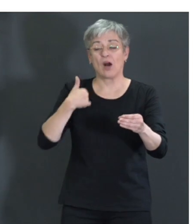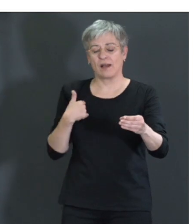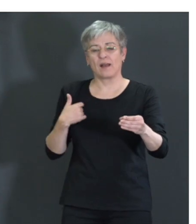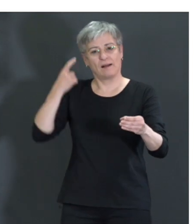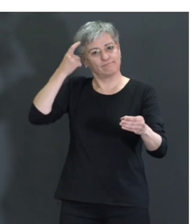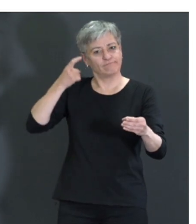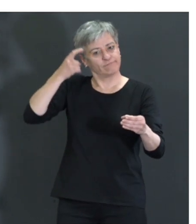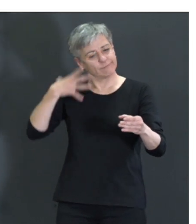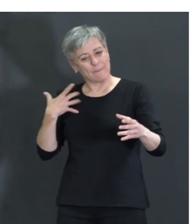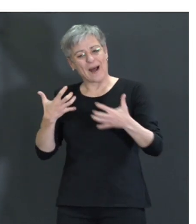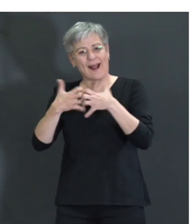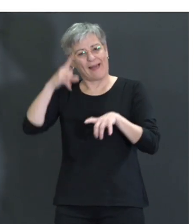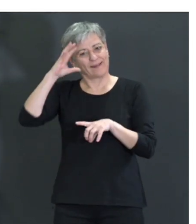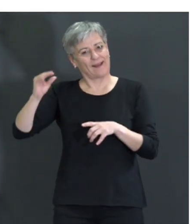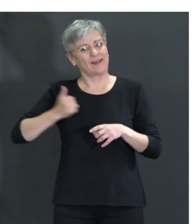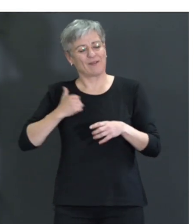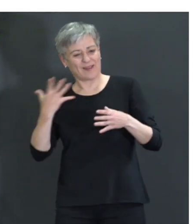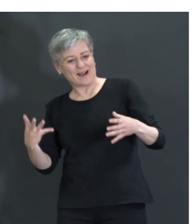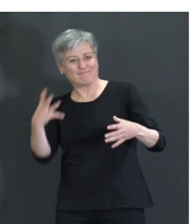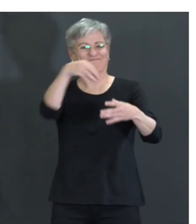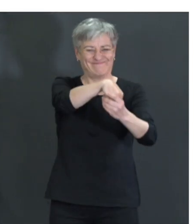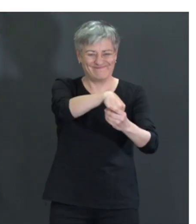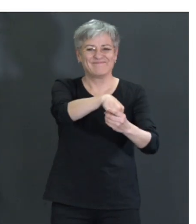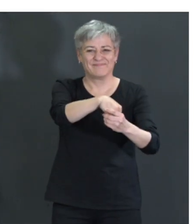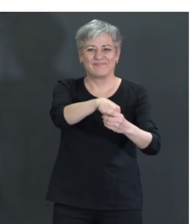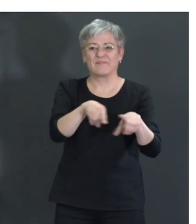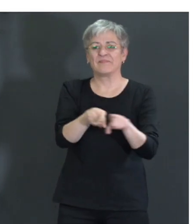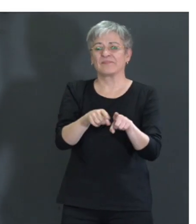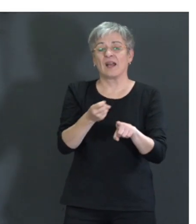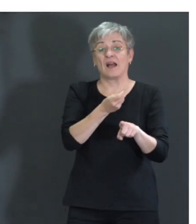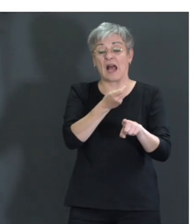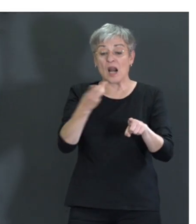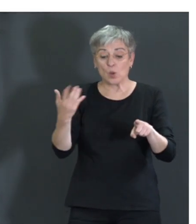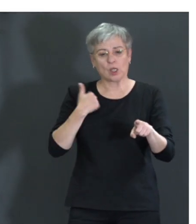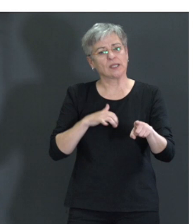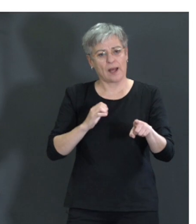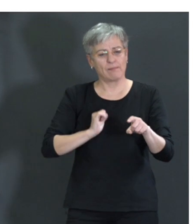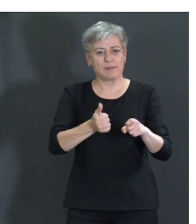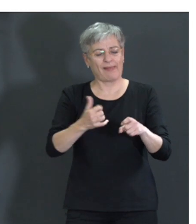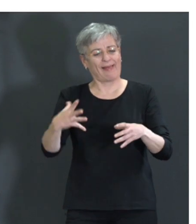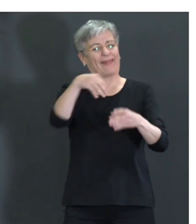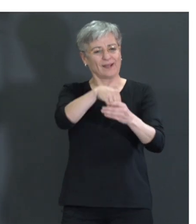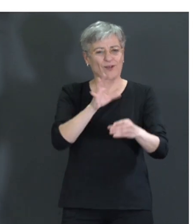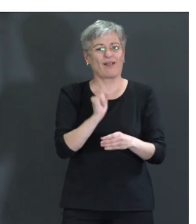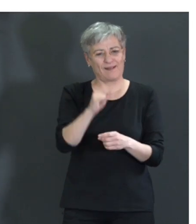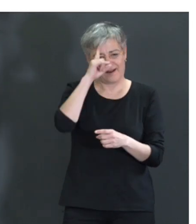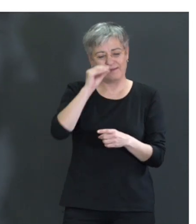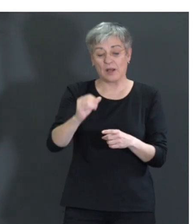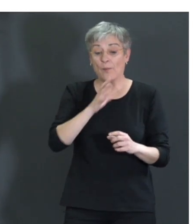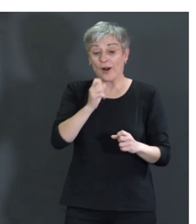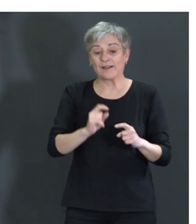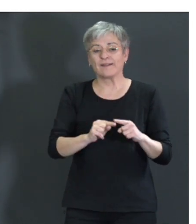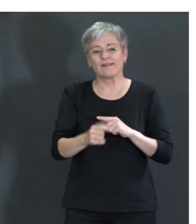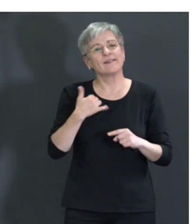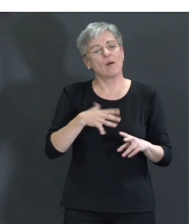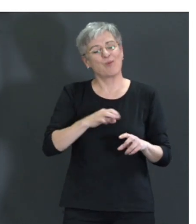para incorporarla. Y de hecho ya hay algunos de los asistentes pues que ya incorpora esta tecnología, que va a revolucionar la interacción, porque ahora ya